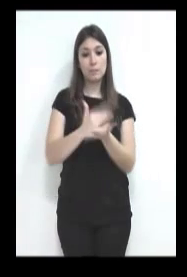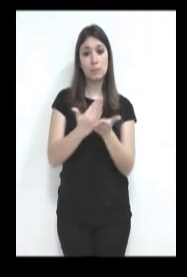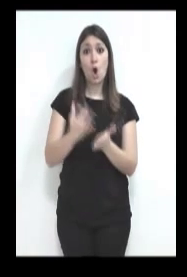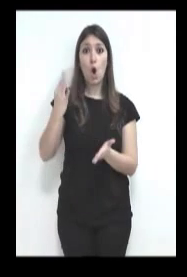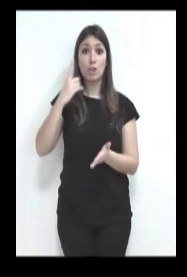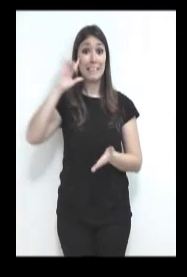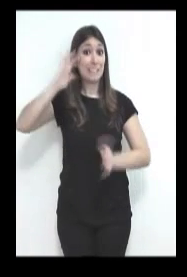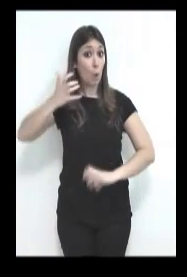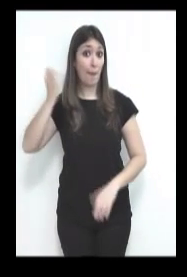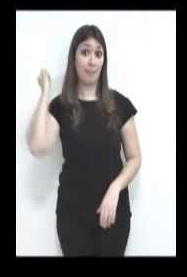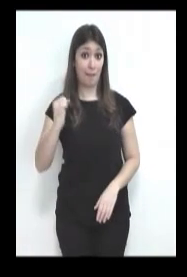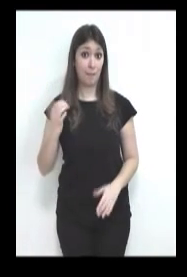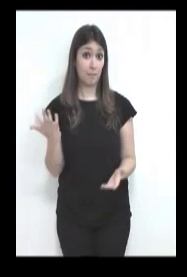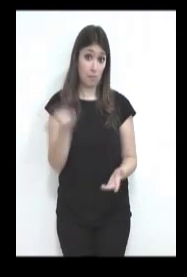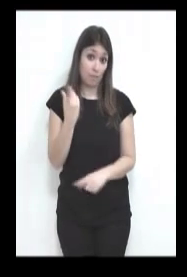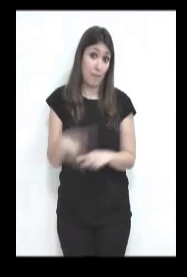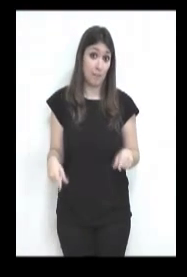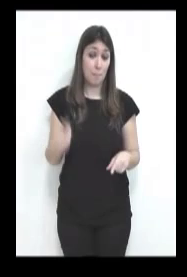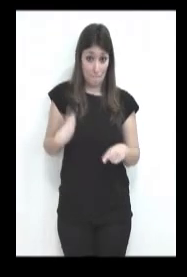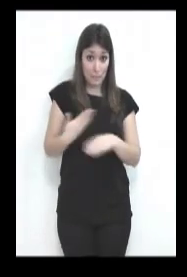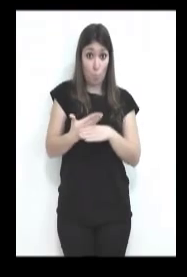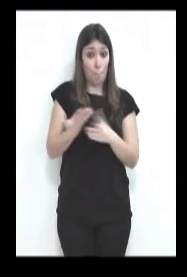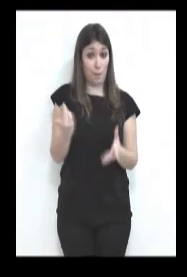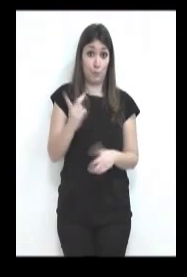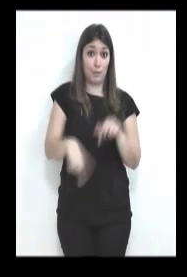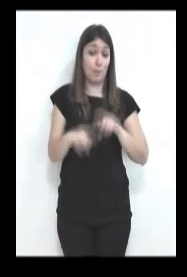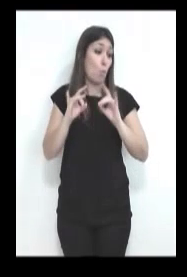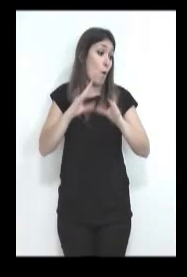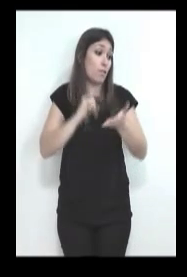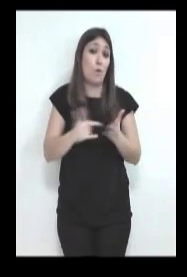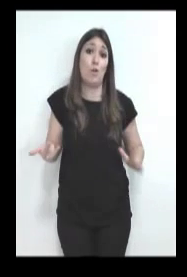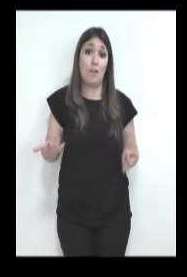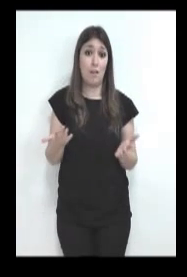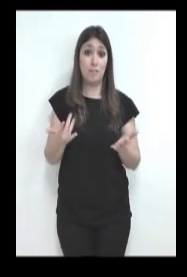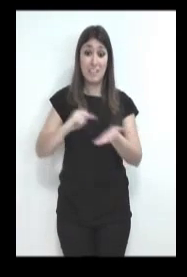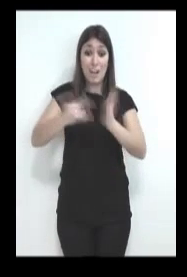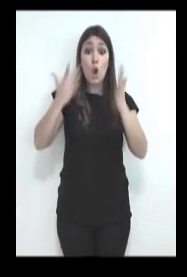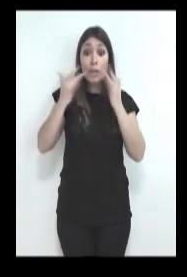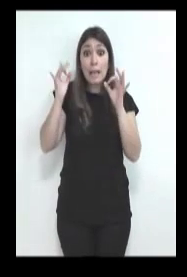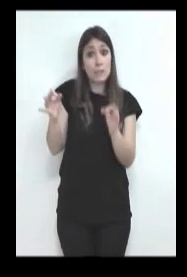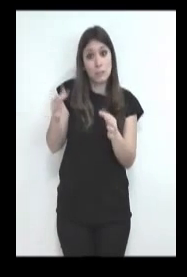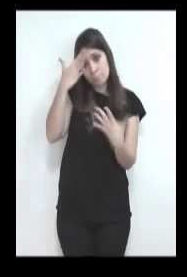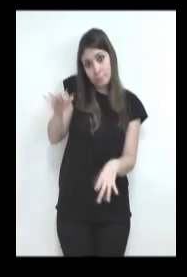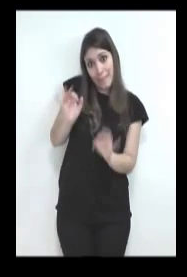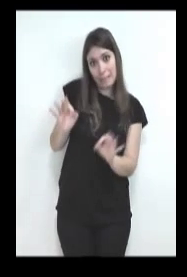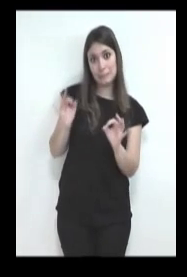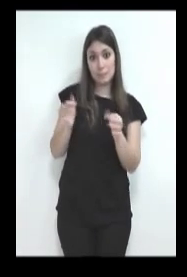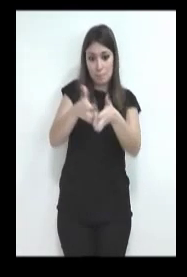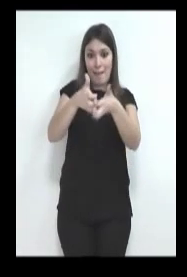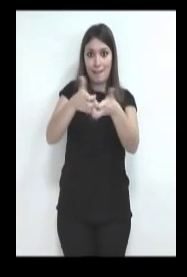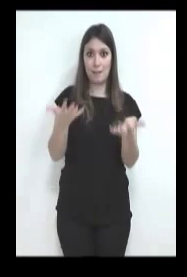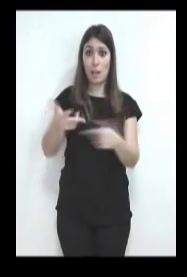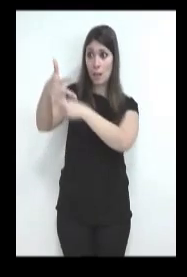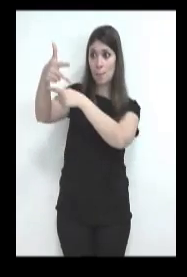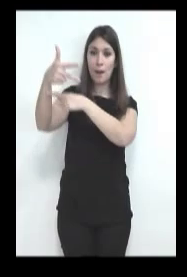Lo mismo con las tecnologías. La tecnología no es juzgable en sí misma. No podemos juzgar el hecho de que